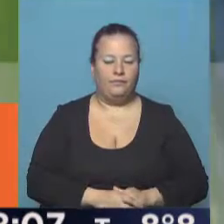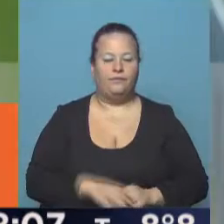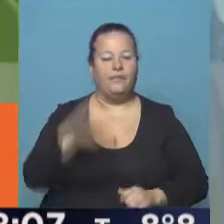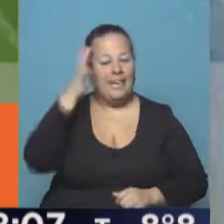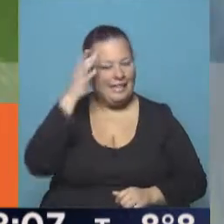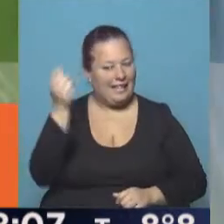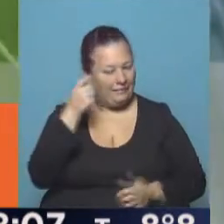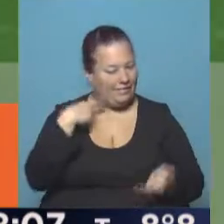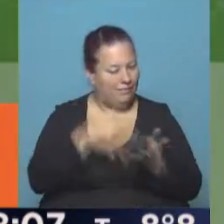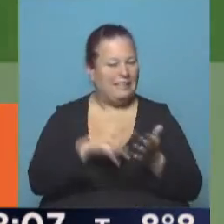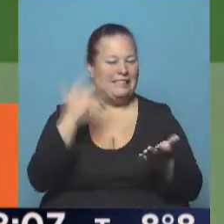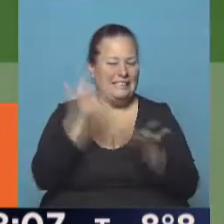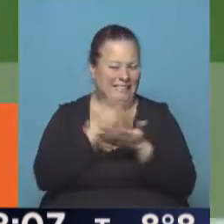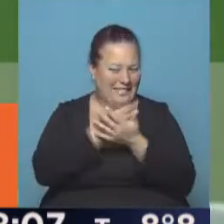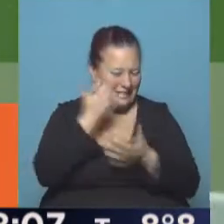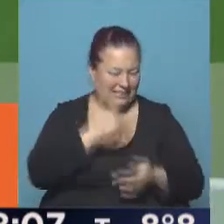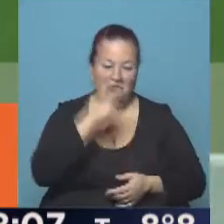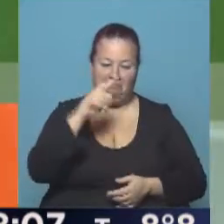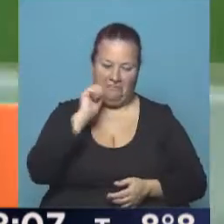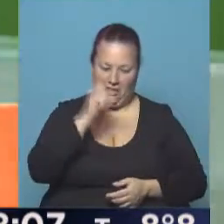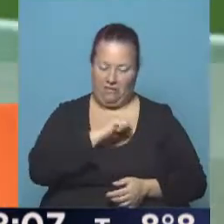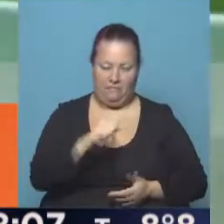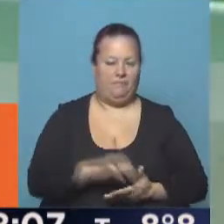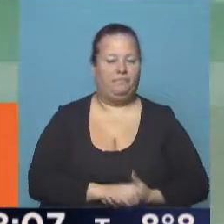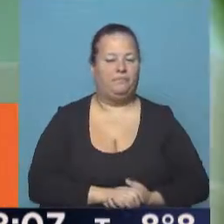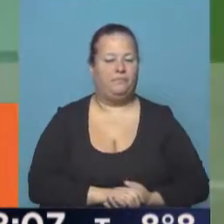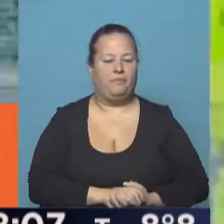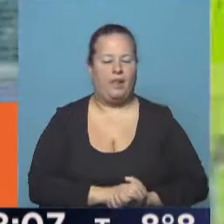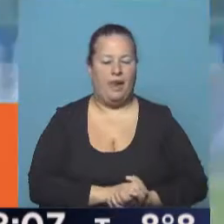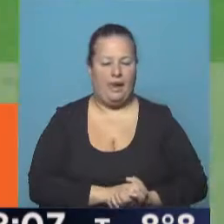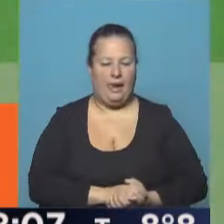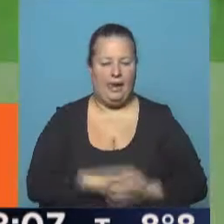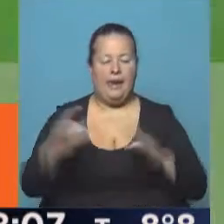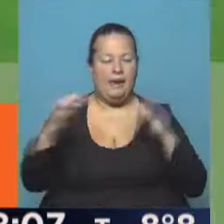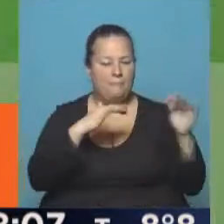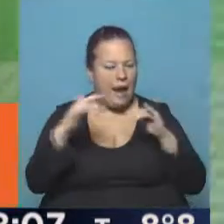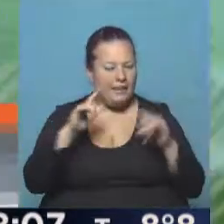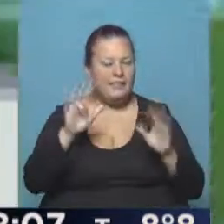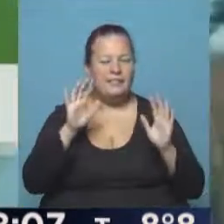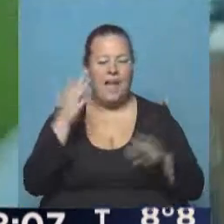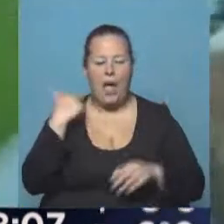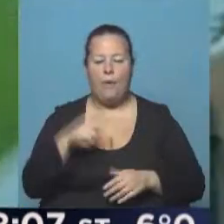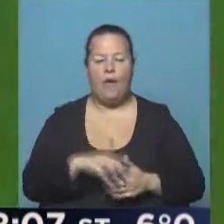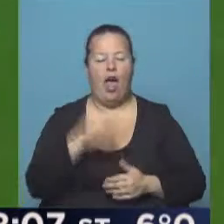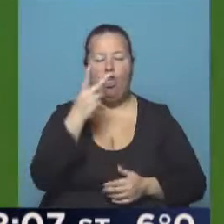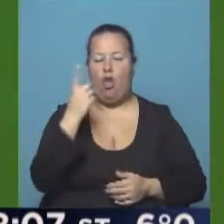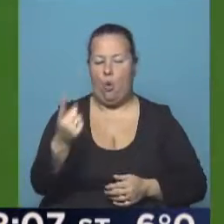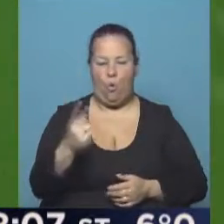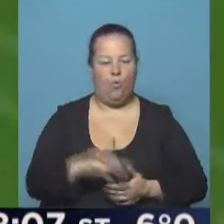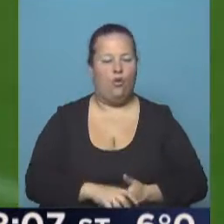Italia, insisto, sufrió hasta el final. Linda definición. El partido que estaba